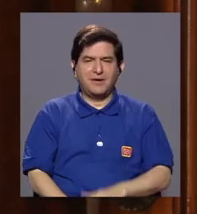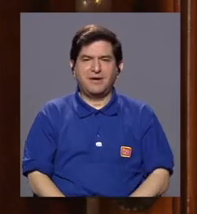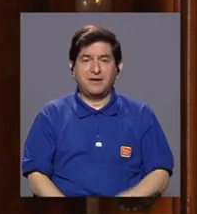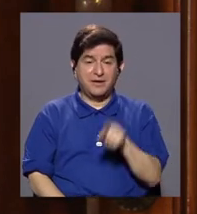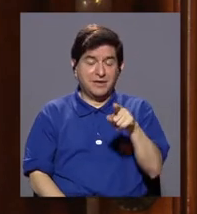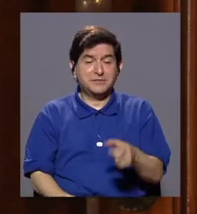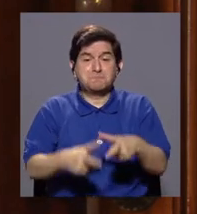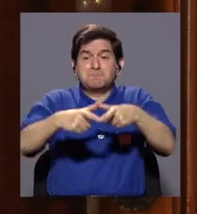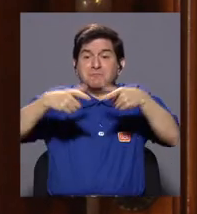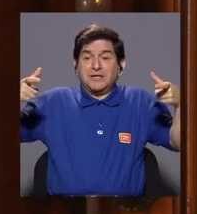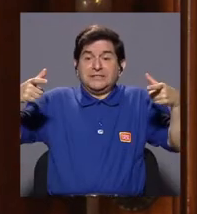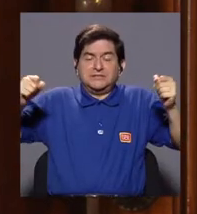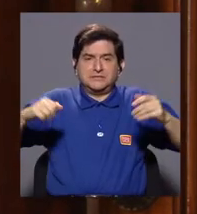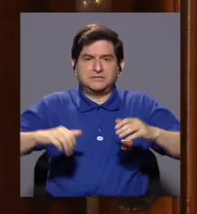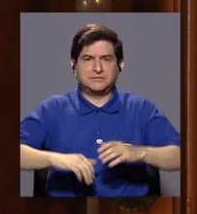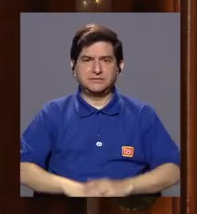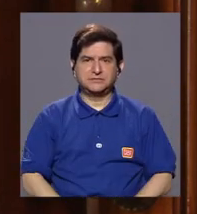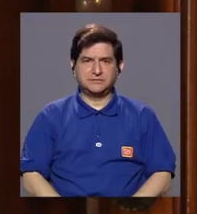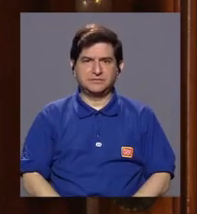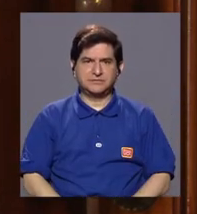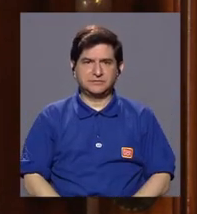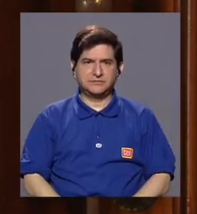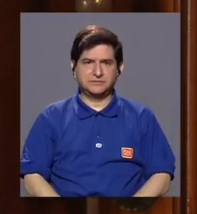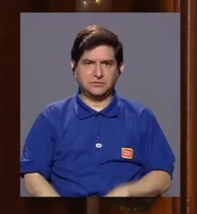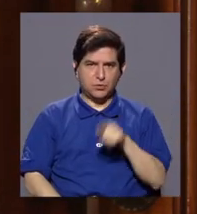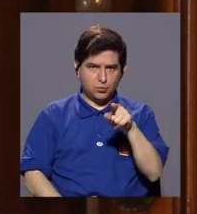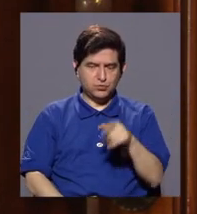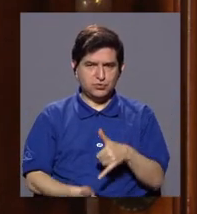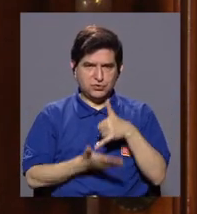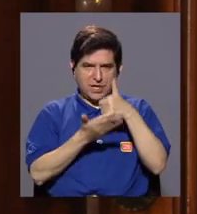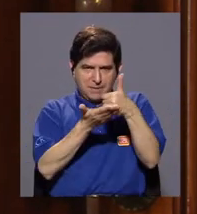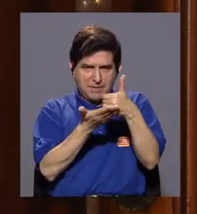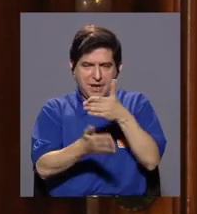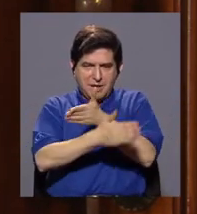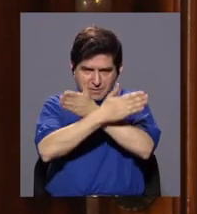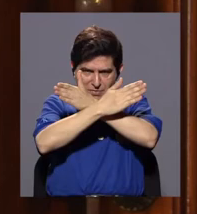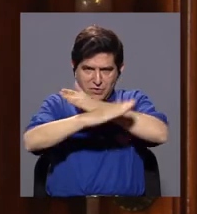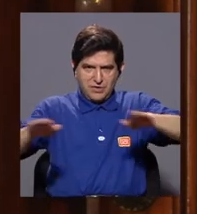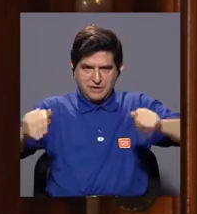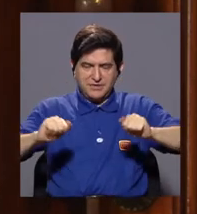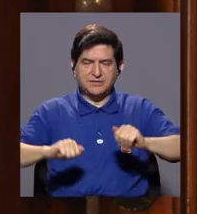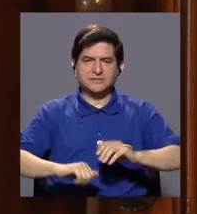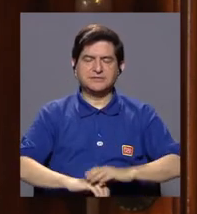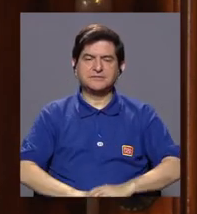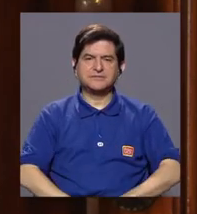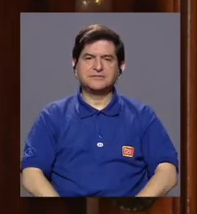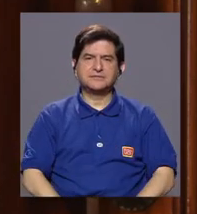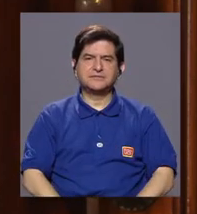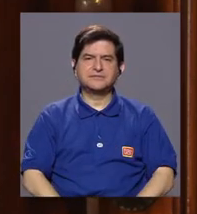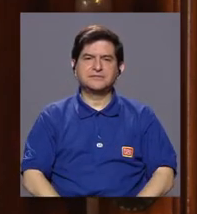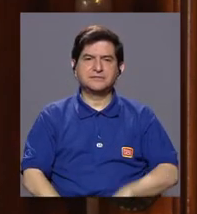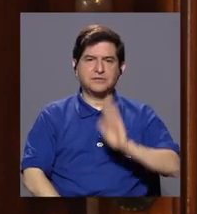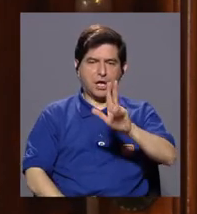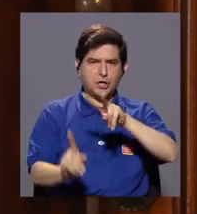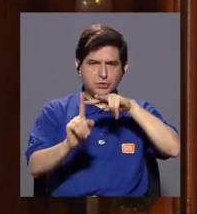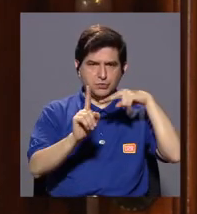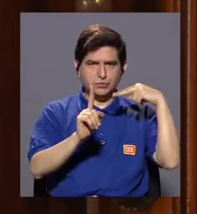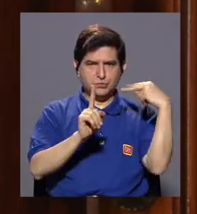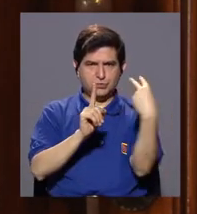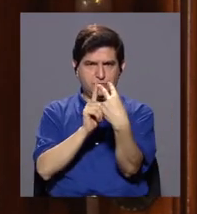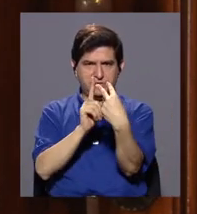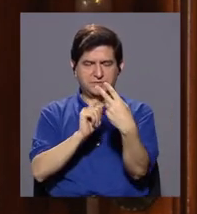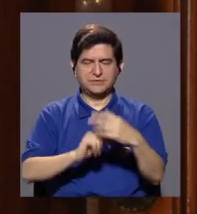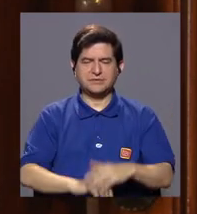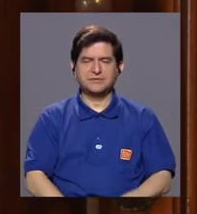son masivos. Usted es Premio Nobel de la Paz. Desde su